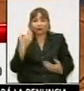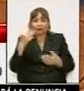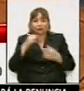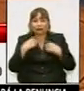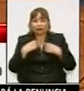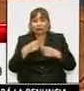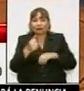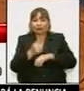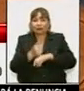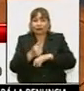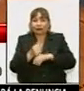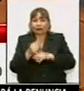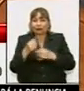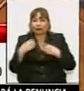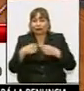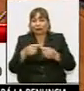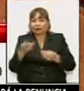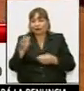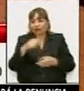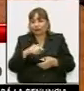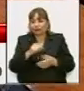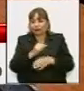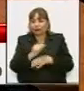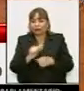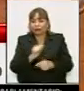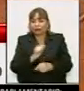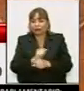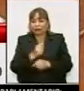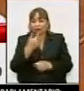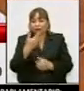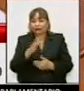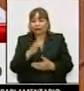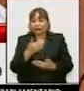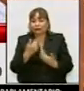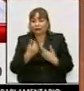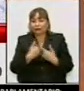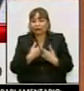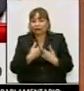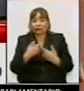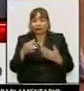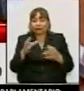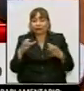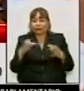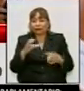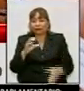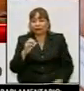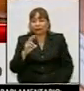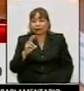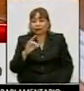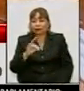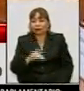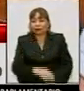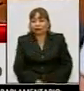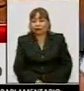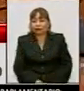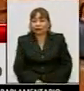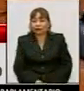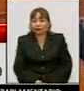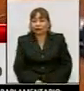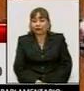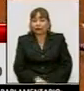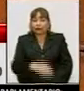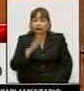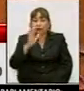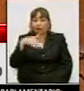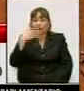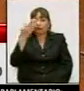abogado pidiendo que se le vuelva a citar porque parece que él ha asistido, no había el quórum. Tomo se le va a convocar para el